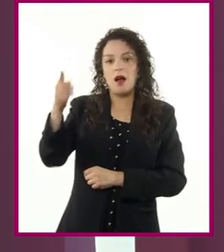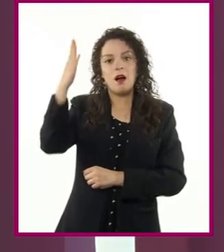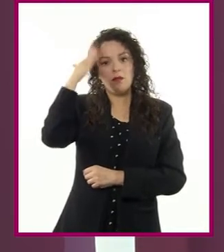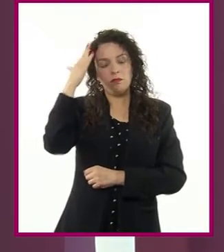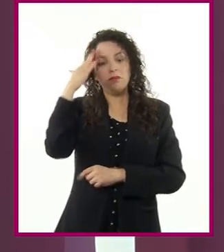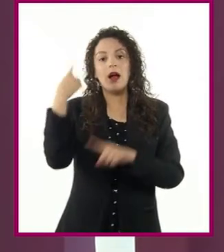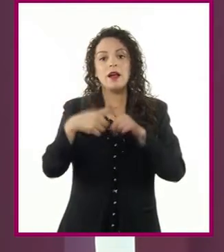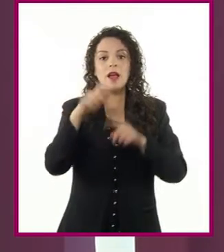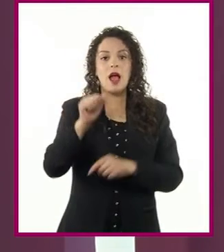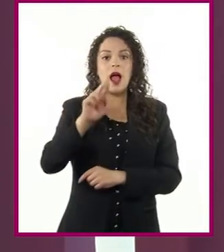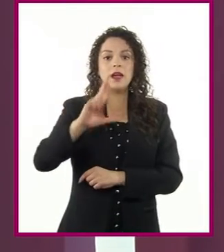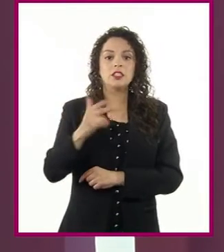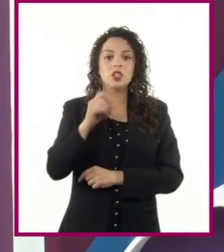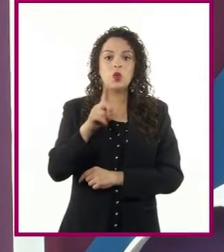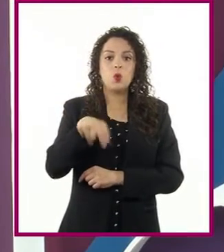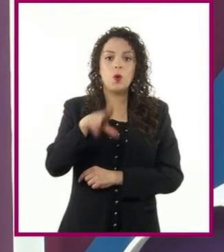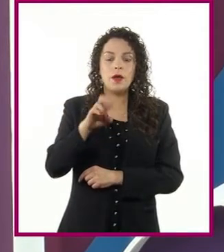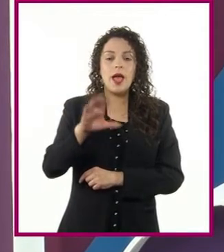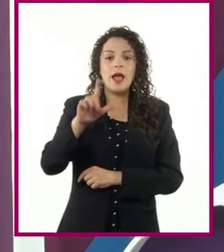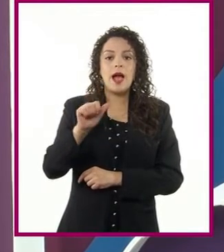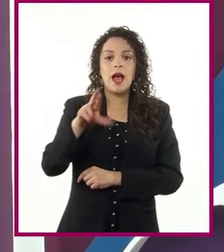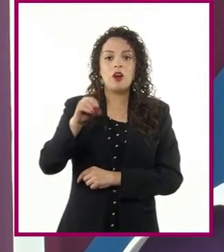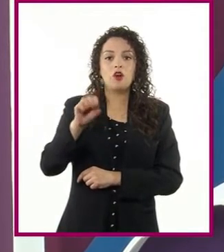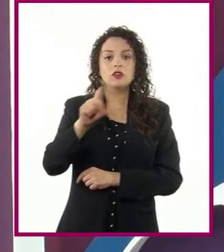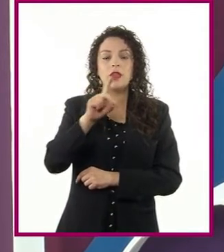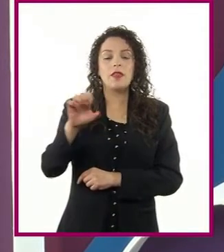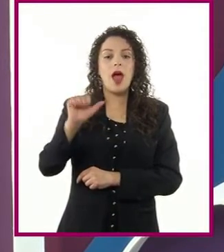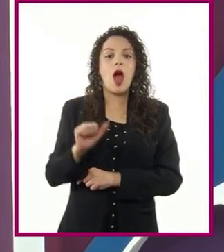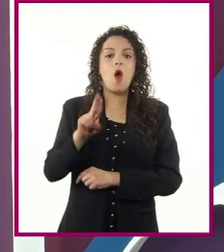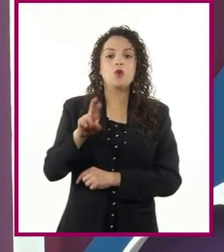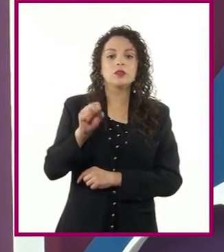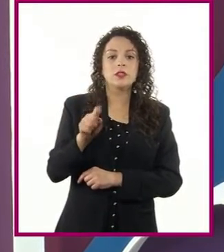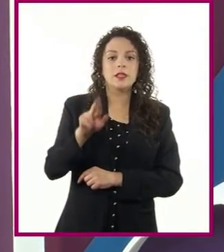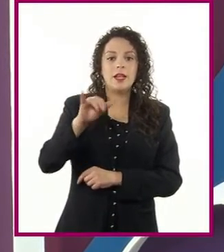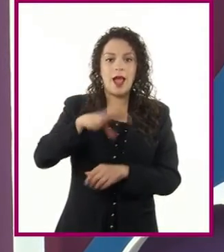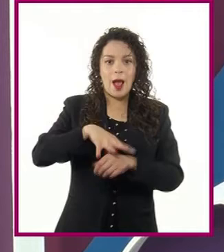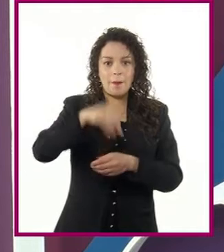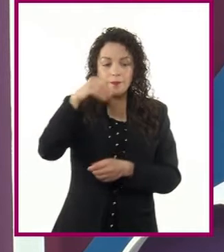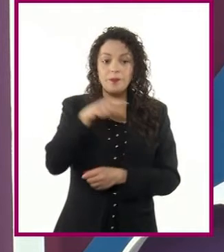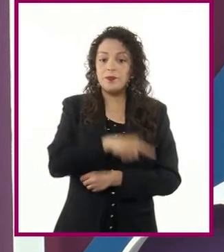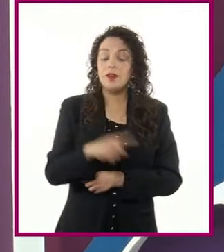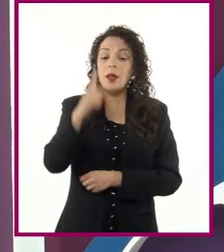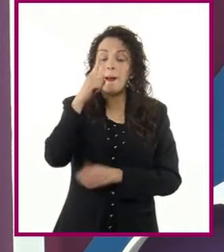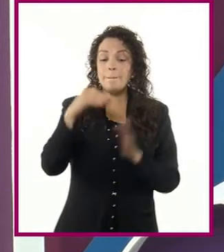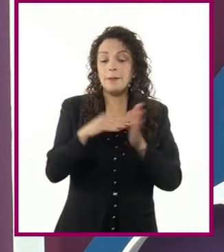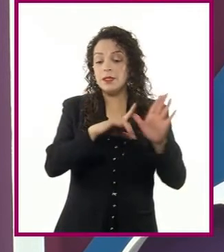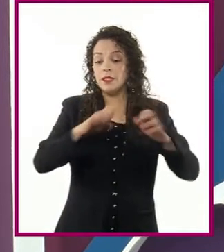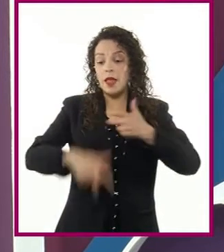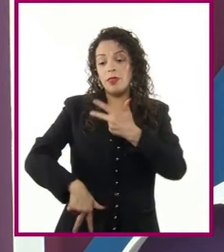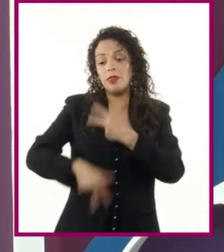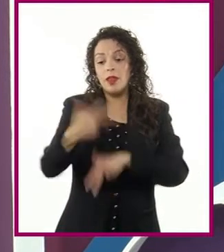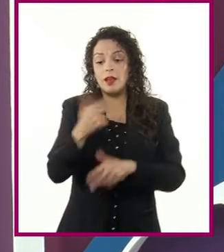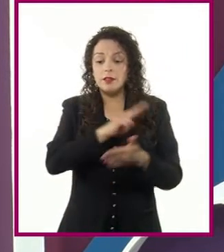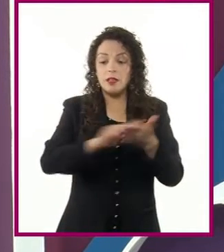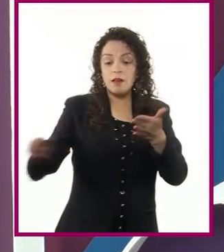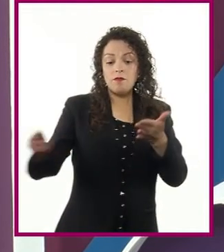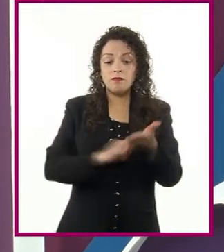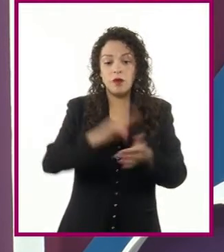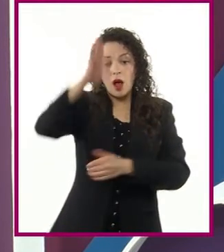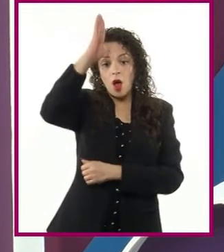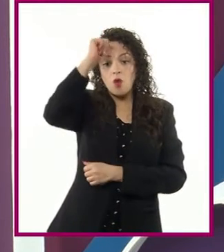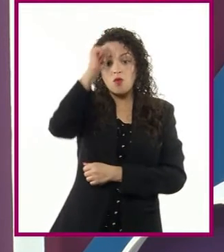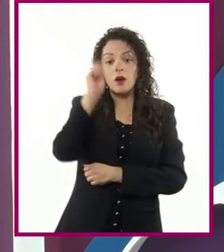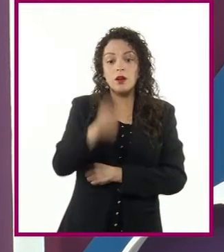el archiduque Carlos de Austria. Al triunfar los Borbones sobre los Habsburgo en 1713, se firmó el Tratado